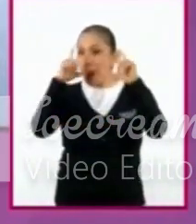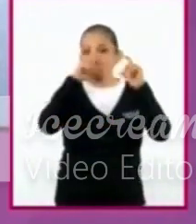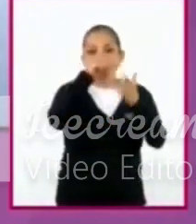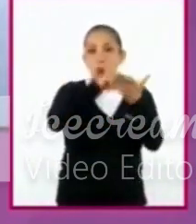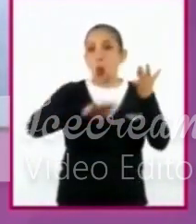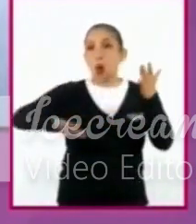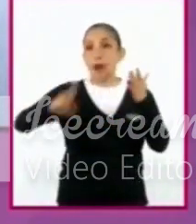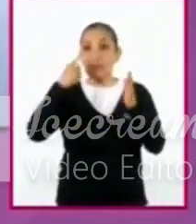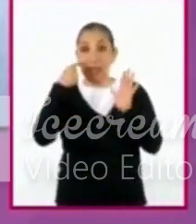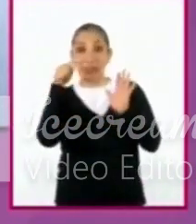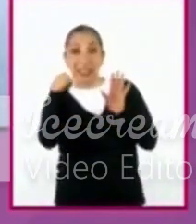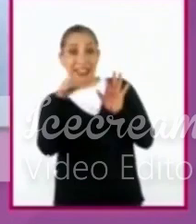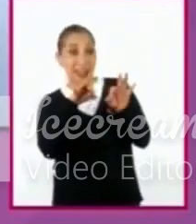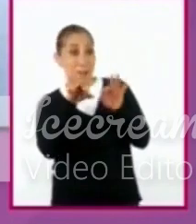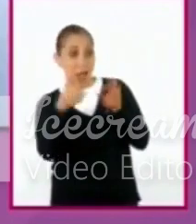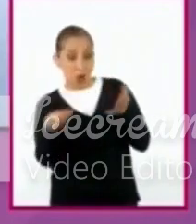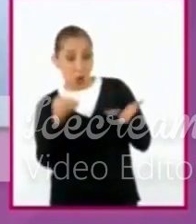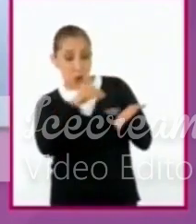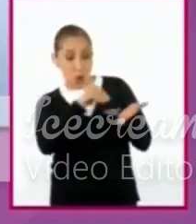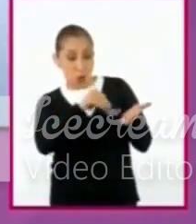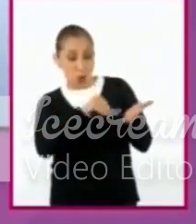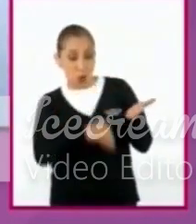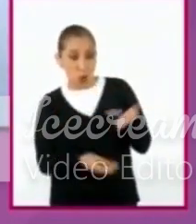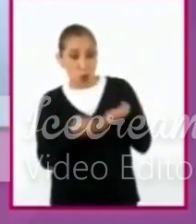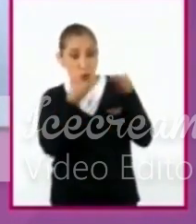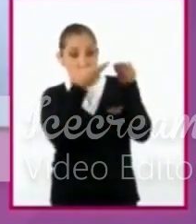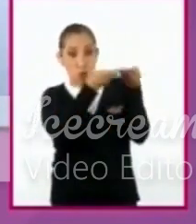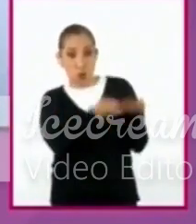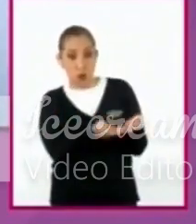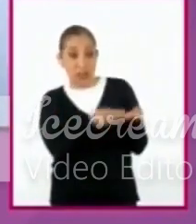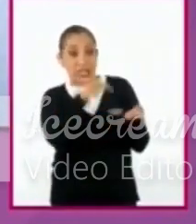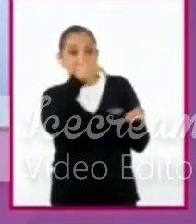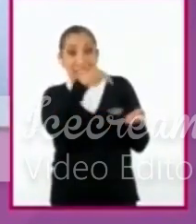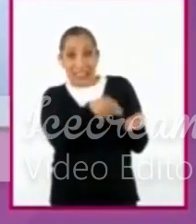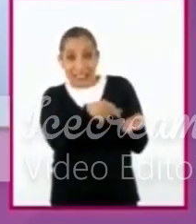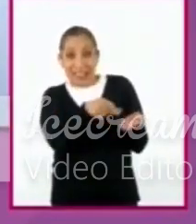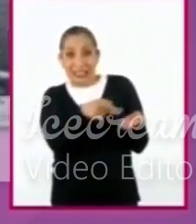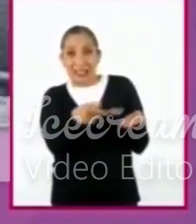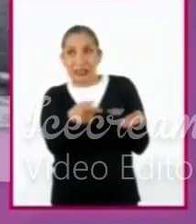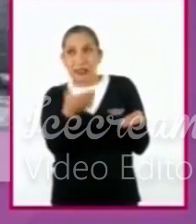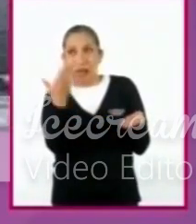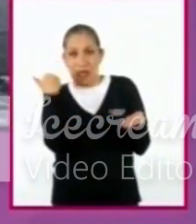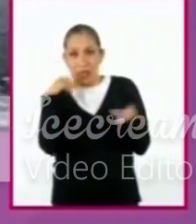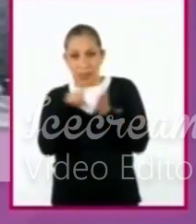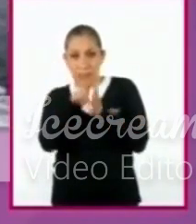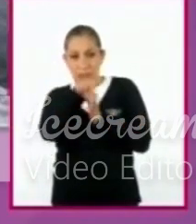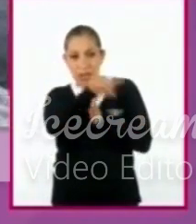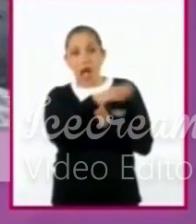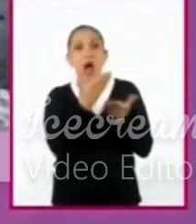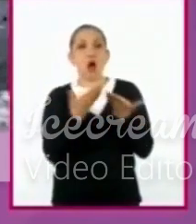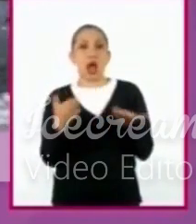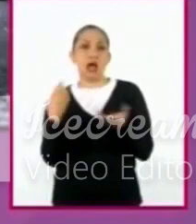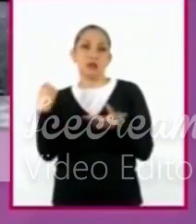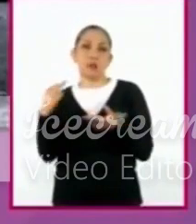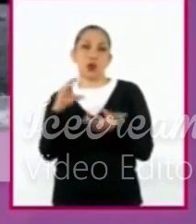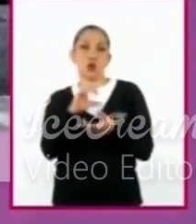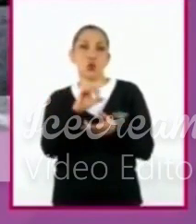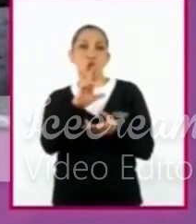zona para decirle cómo va a trabajar. Desde sus antes departamentos, ahora curadurías,